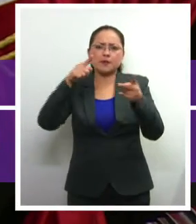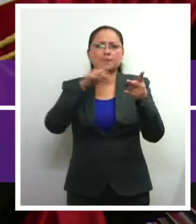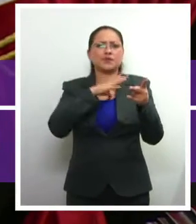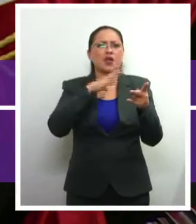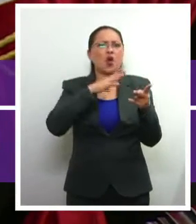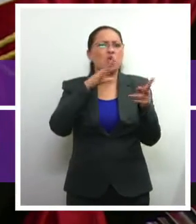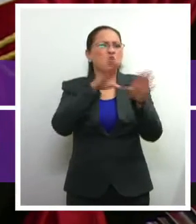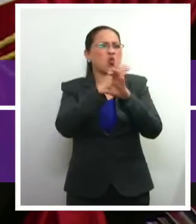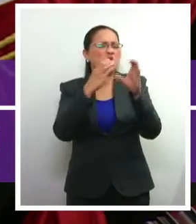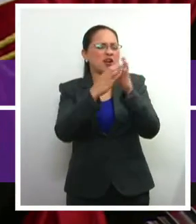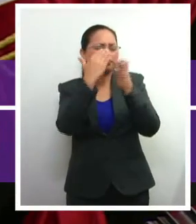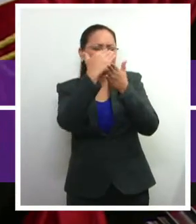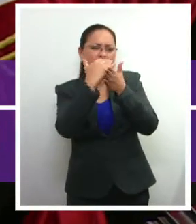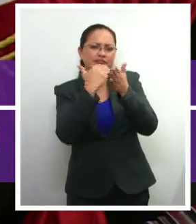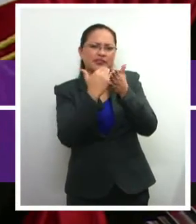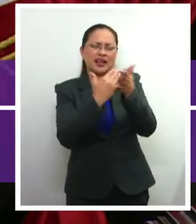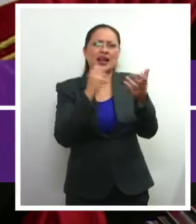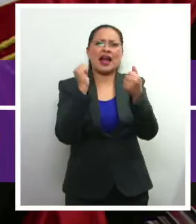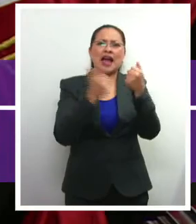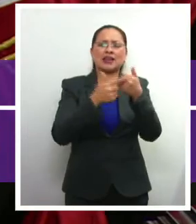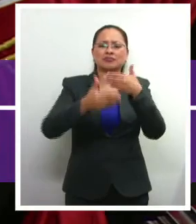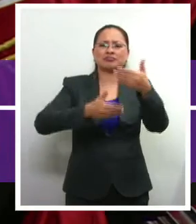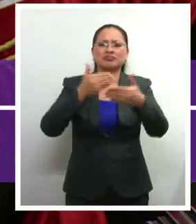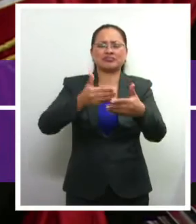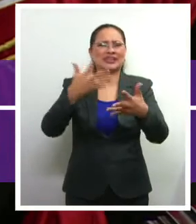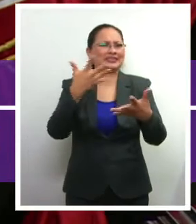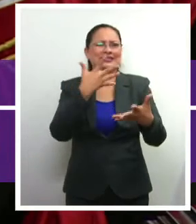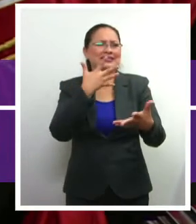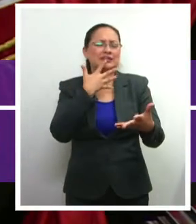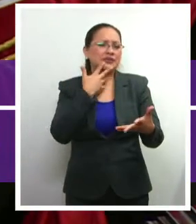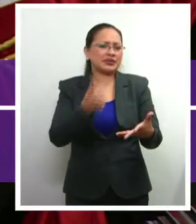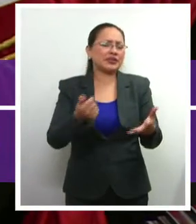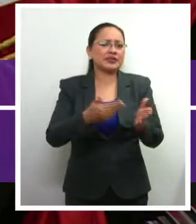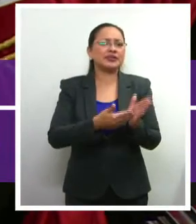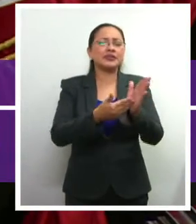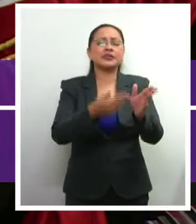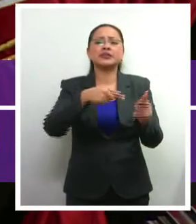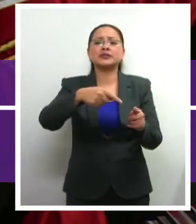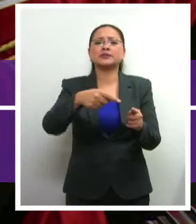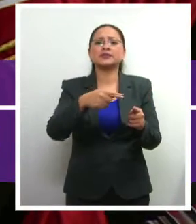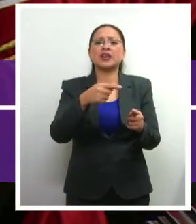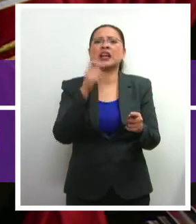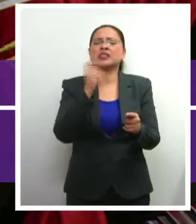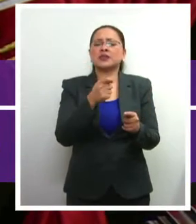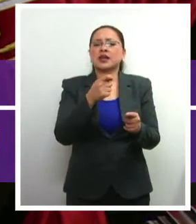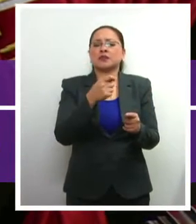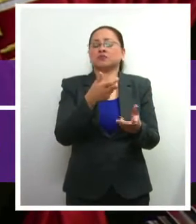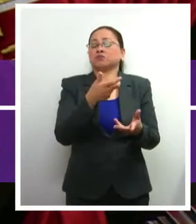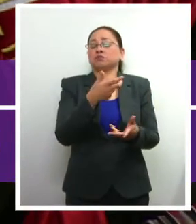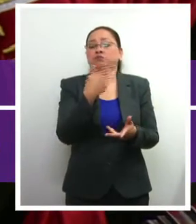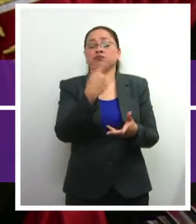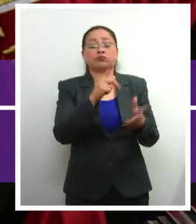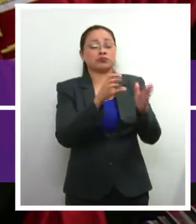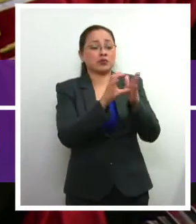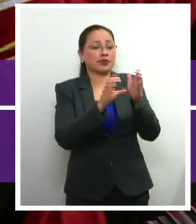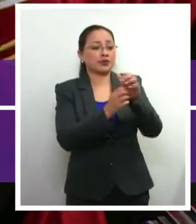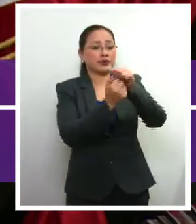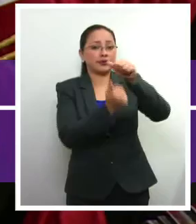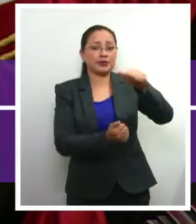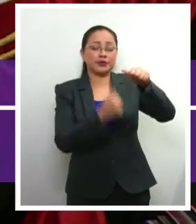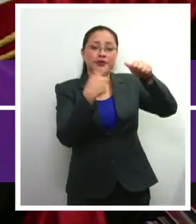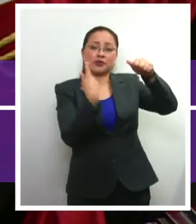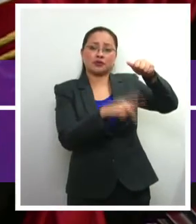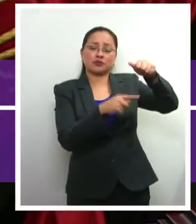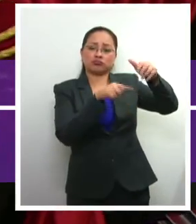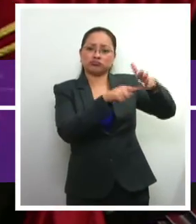devendrán obsoletos solo conspira contra el prestigio de una constitución